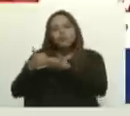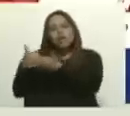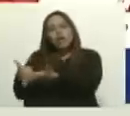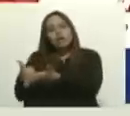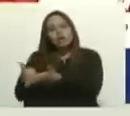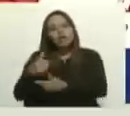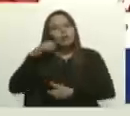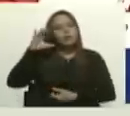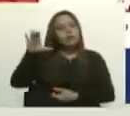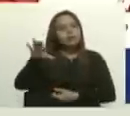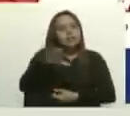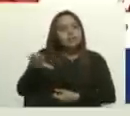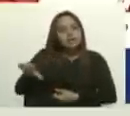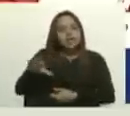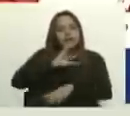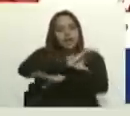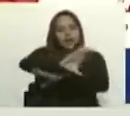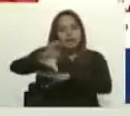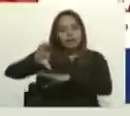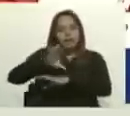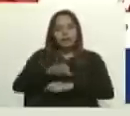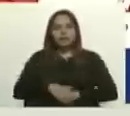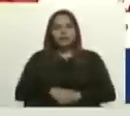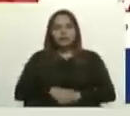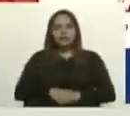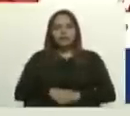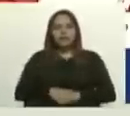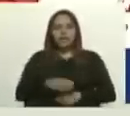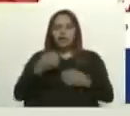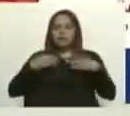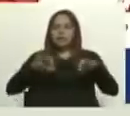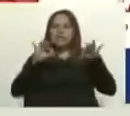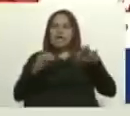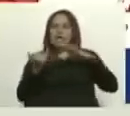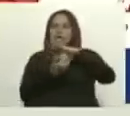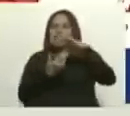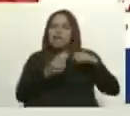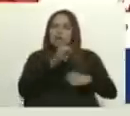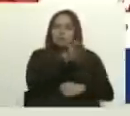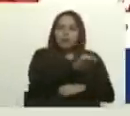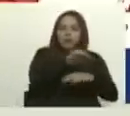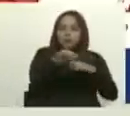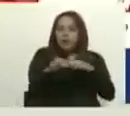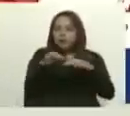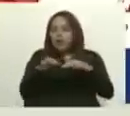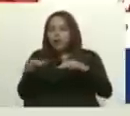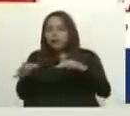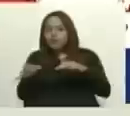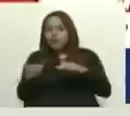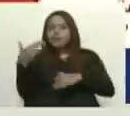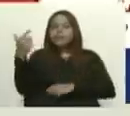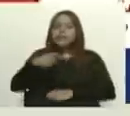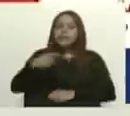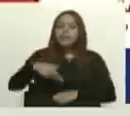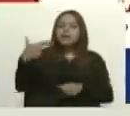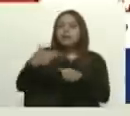a los países del Caribe, sobre todo las islas más pequeñas, que su requerimiento de petróleo